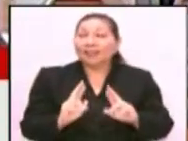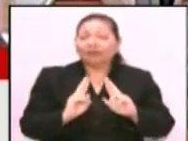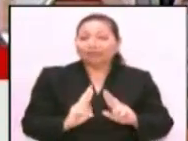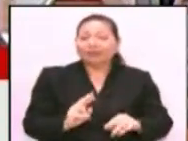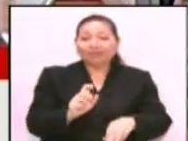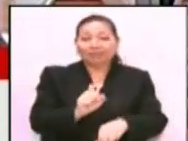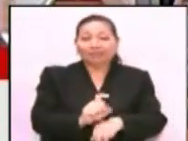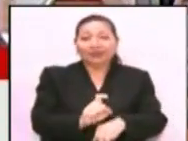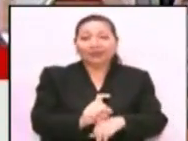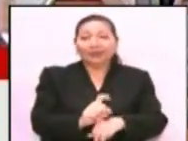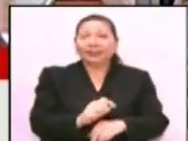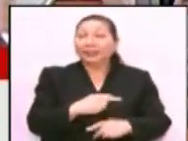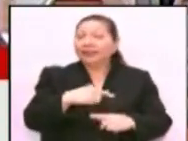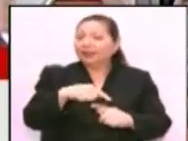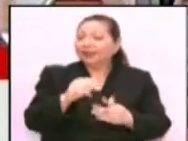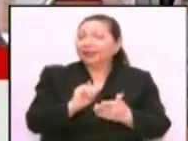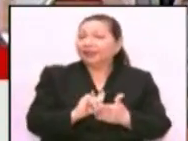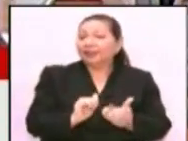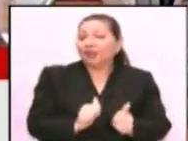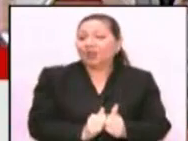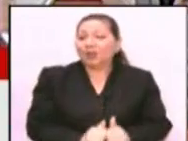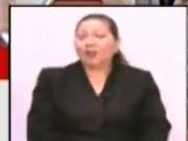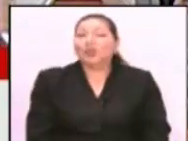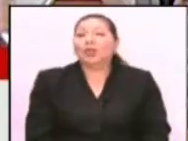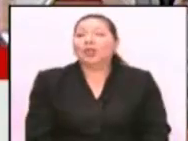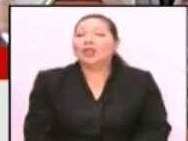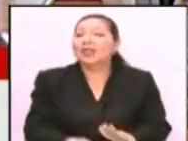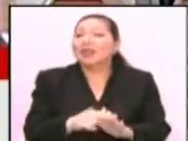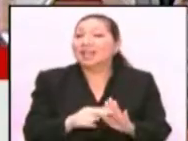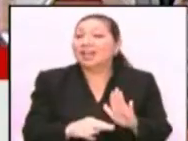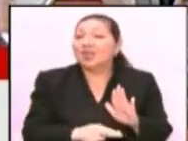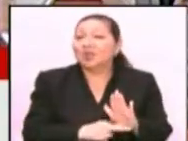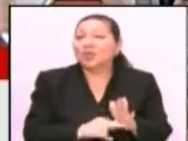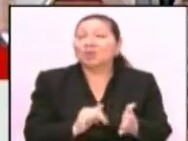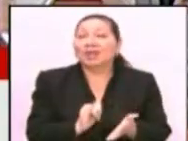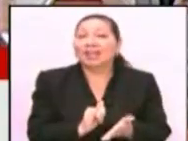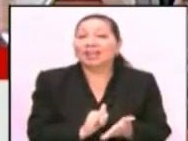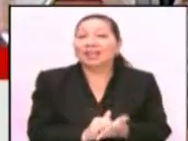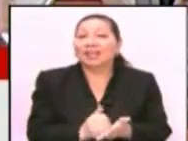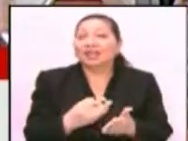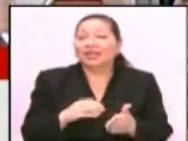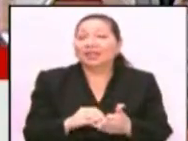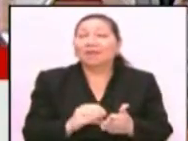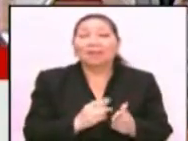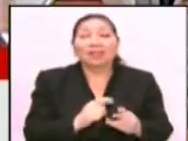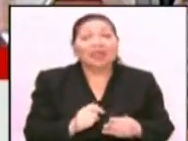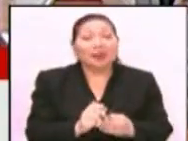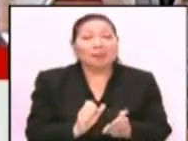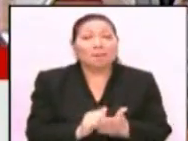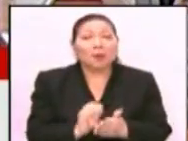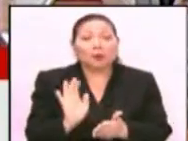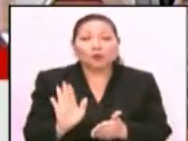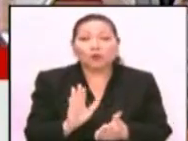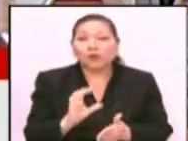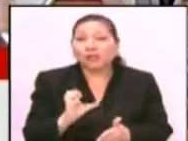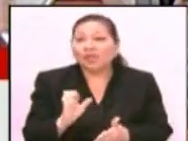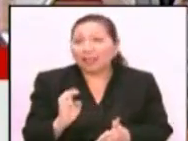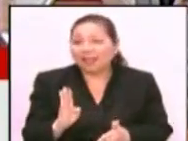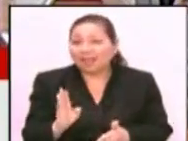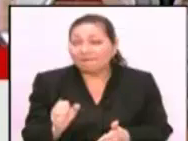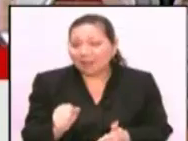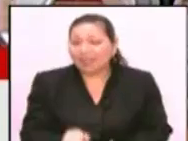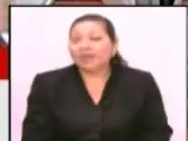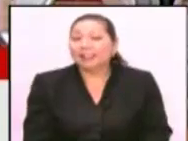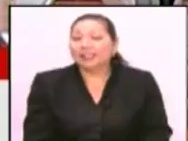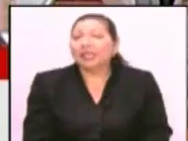o capacitar. Entonces, el ciclo, lo que hemos hecho con la norma es que el interno que pase a taller pase por sus cebas o pase por